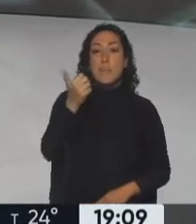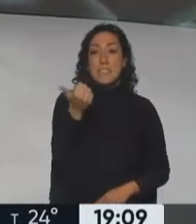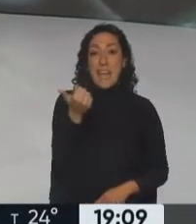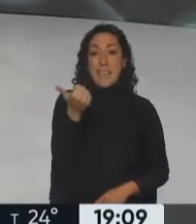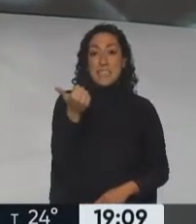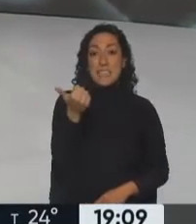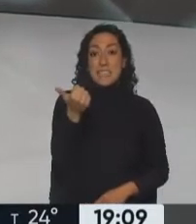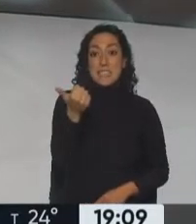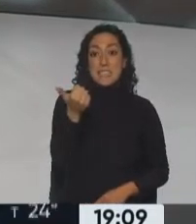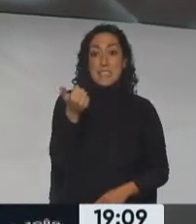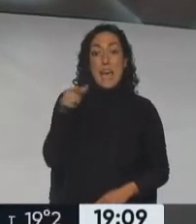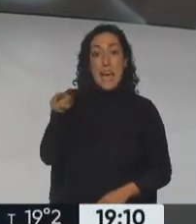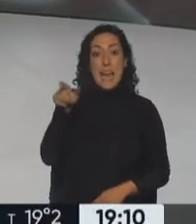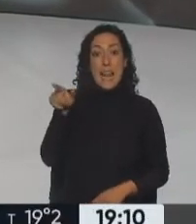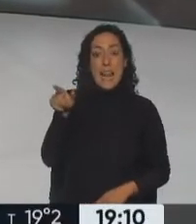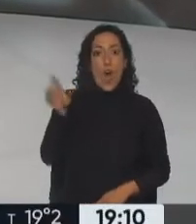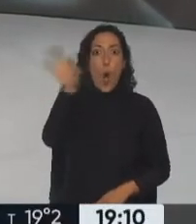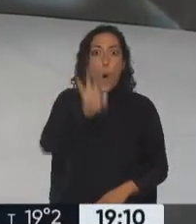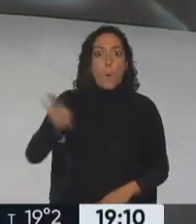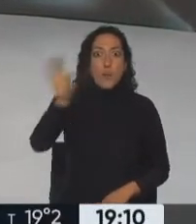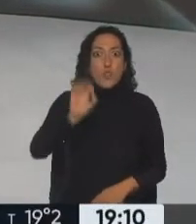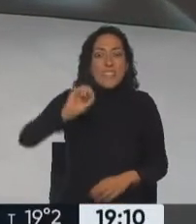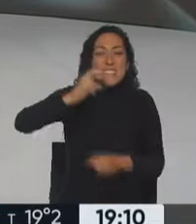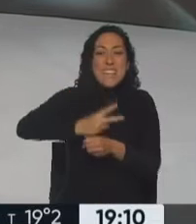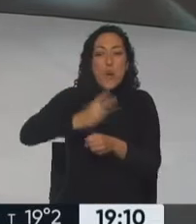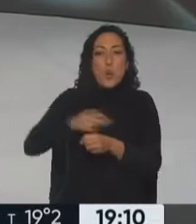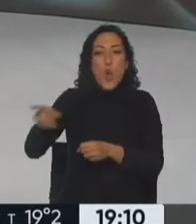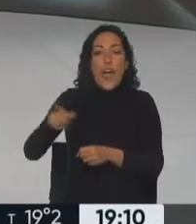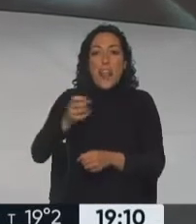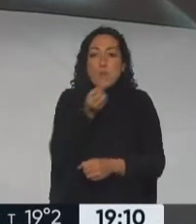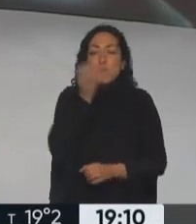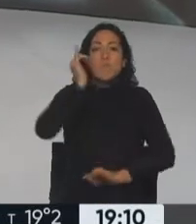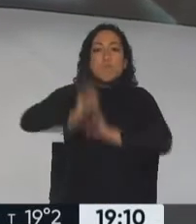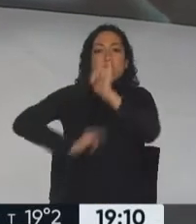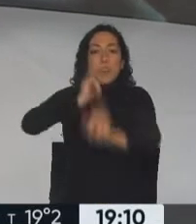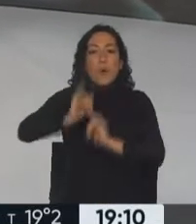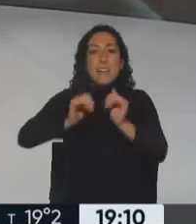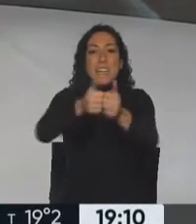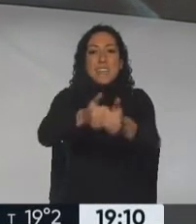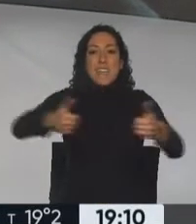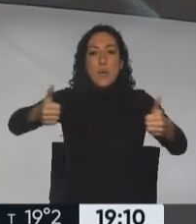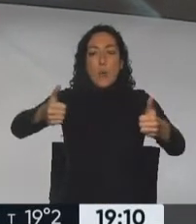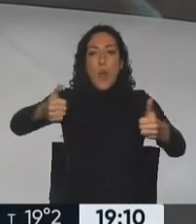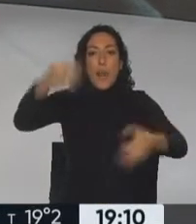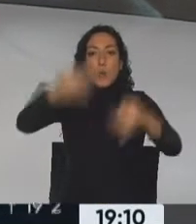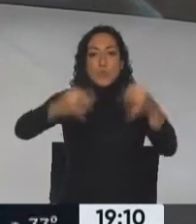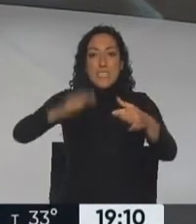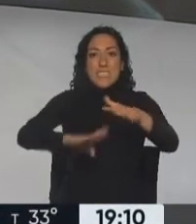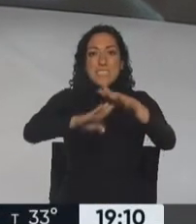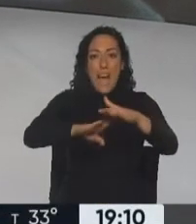ser la segunda oportunidad para que Jorge Julio López pueda contar su historia ante un tribunal de